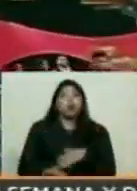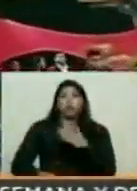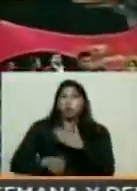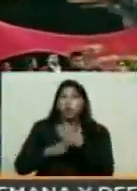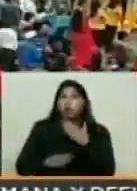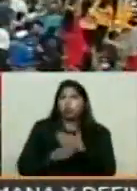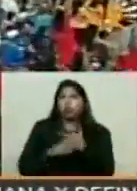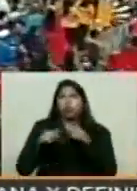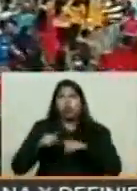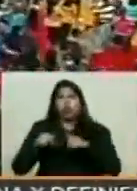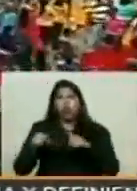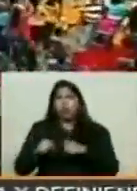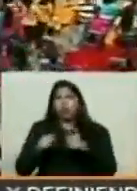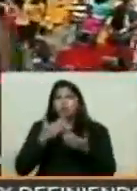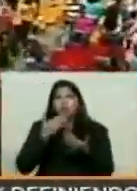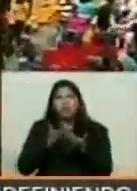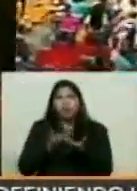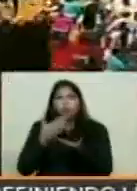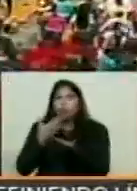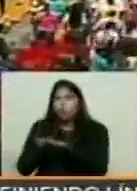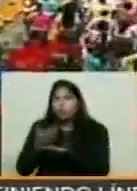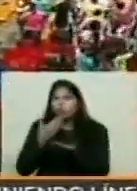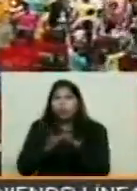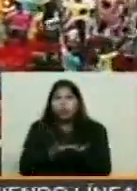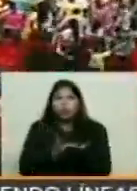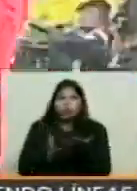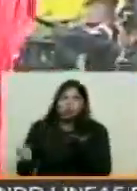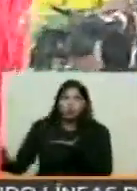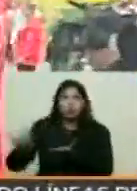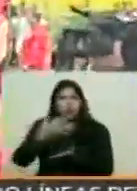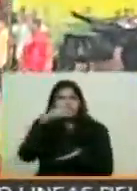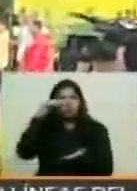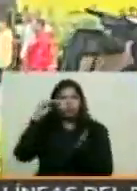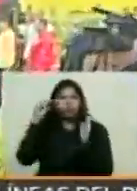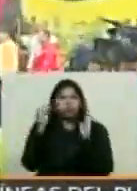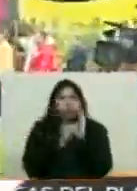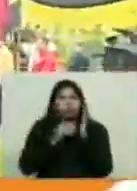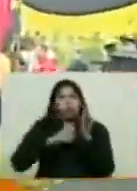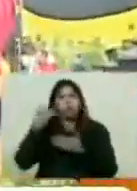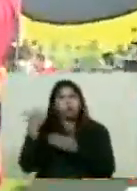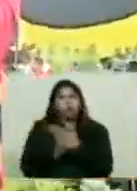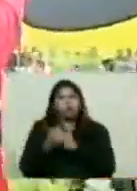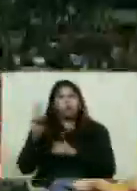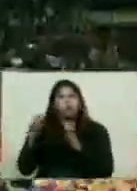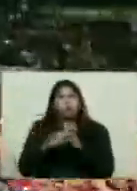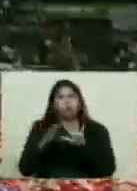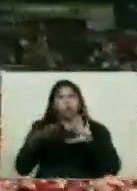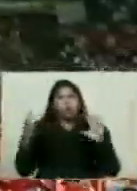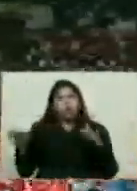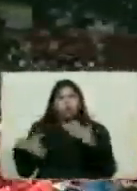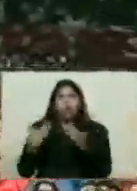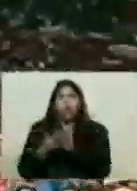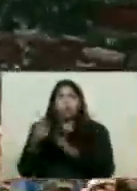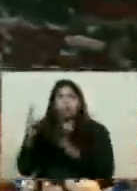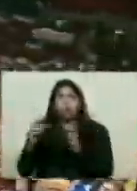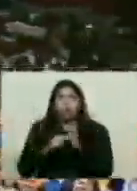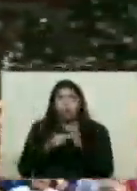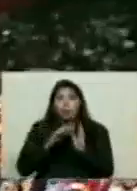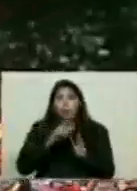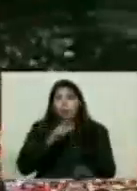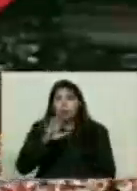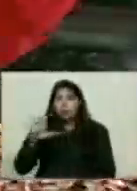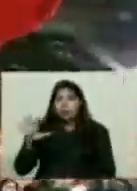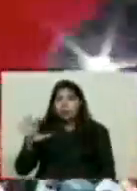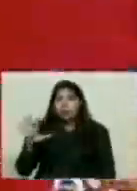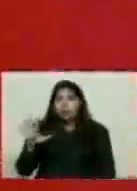a ser plasmadas en el Plan de la Patria 2019-2025 del sector educativo. Recordemos que el jefe de